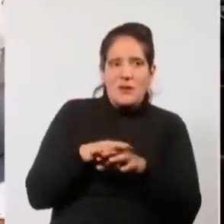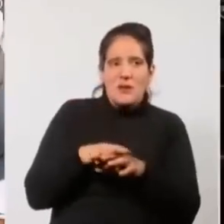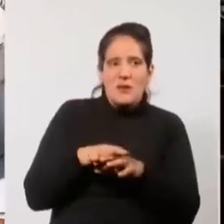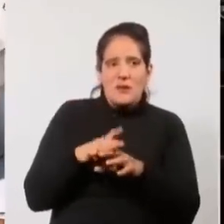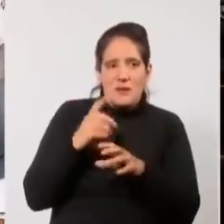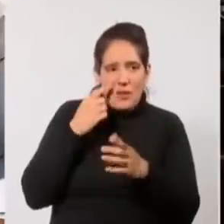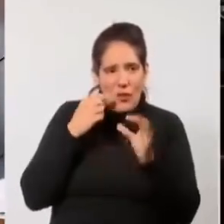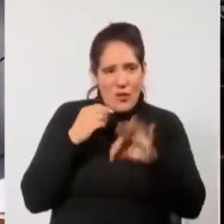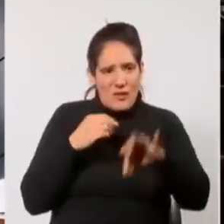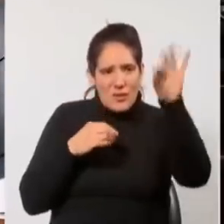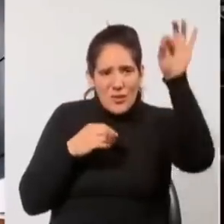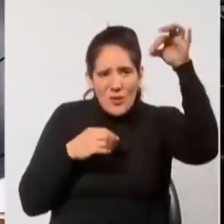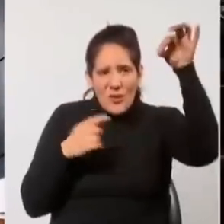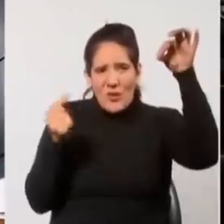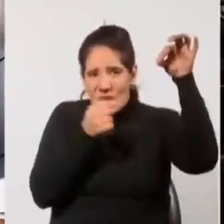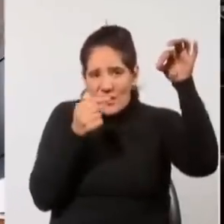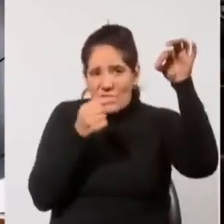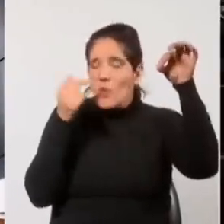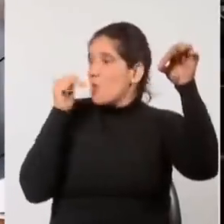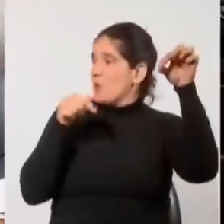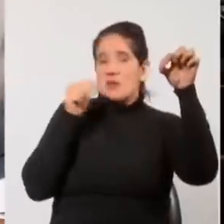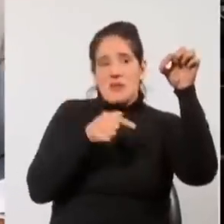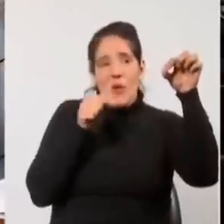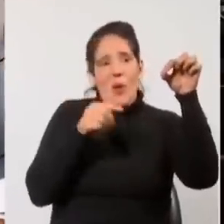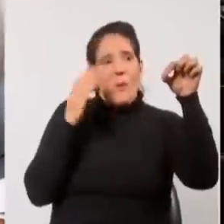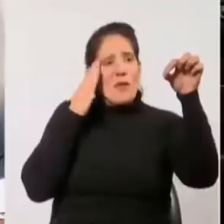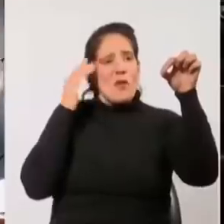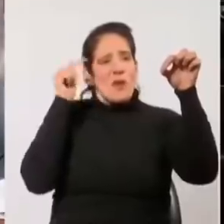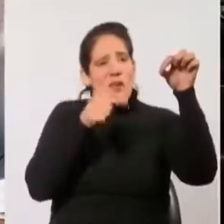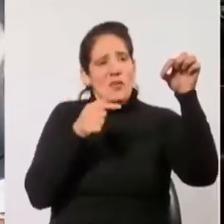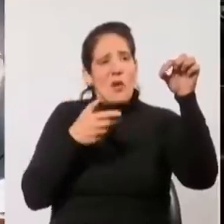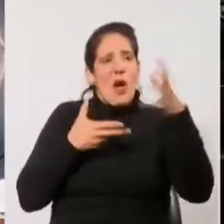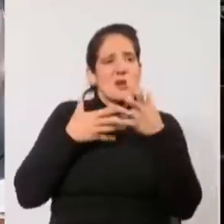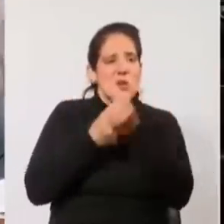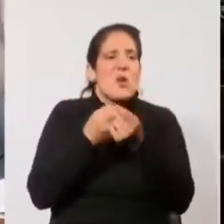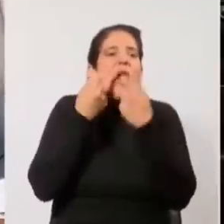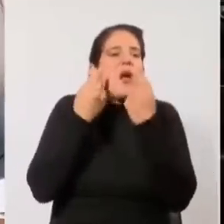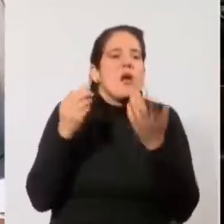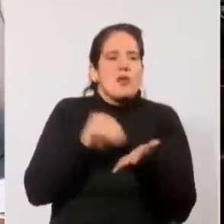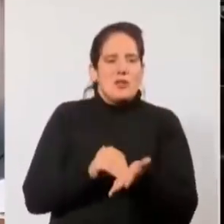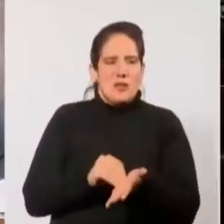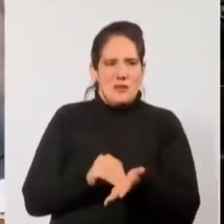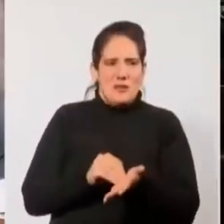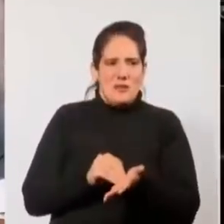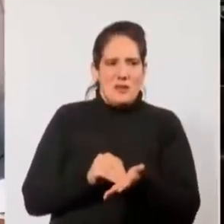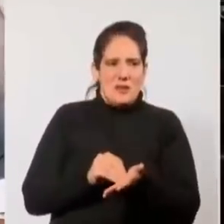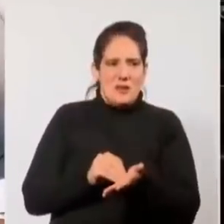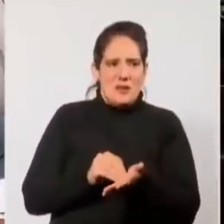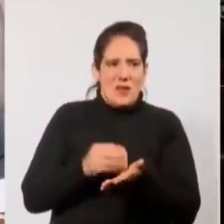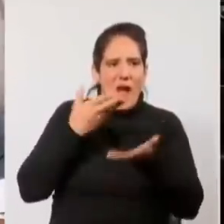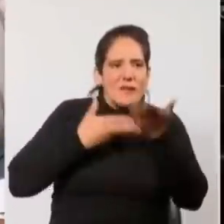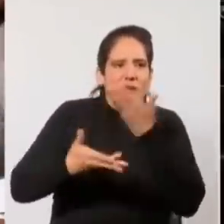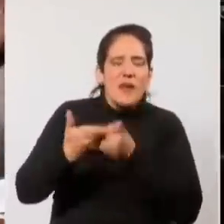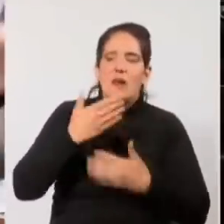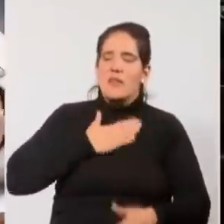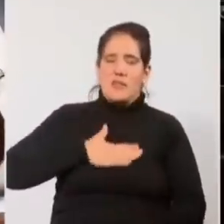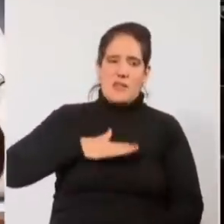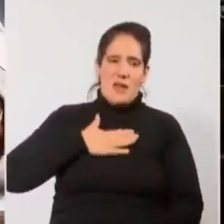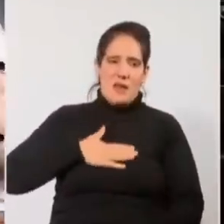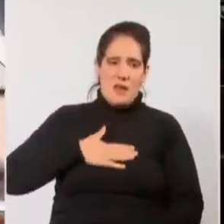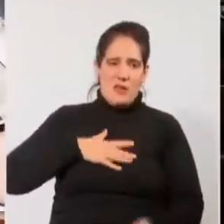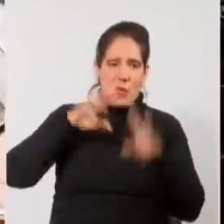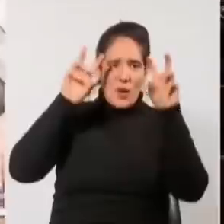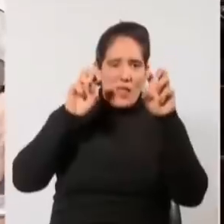realmente con esta declaración ustedes pensaron que aportaban algo a dialogar serenamente sobre el